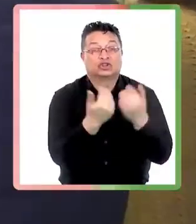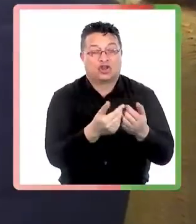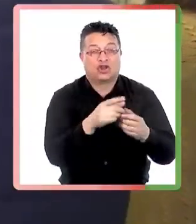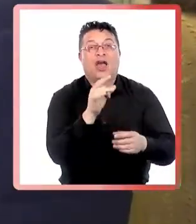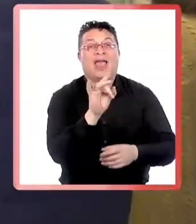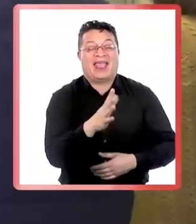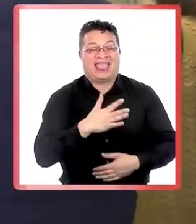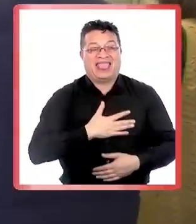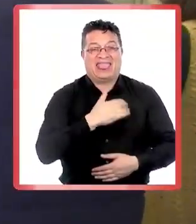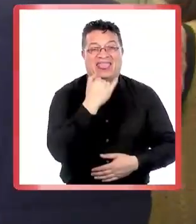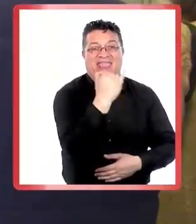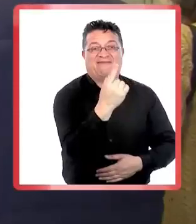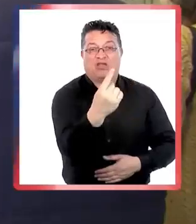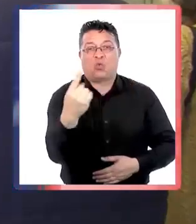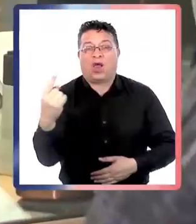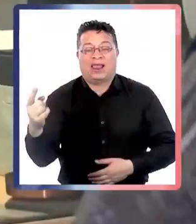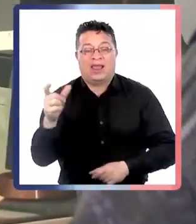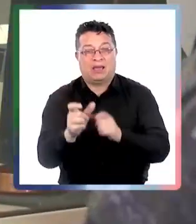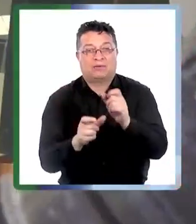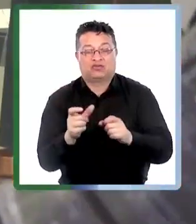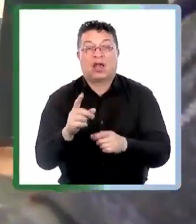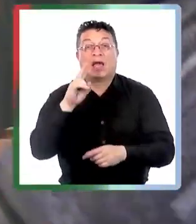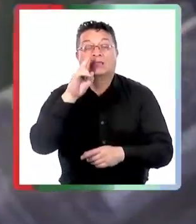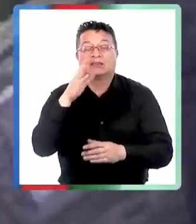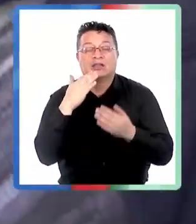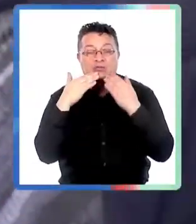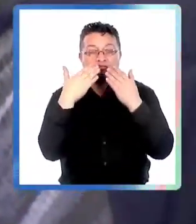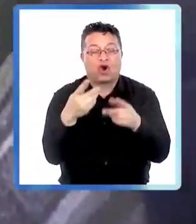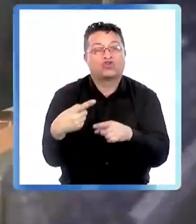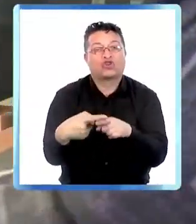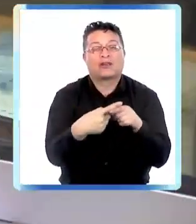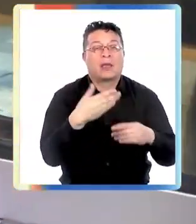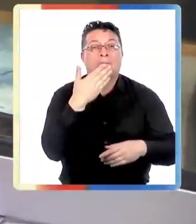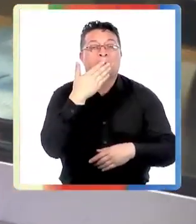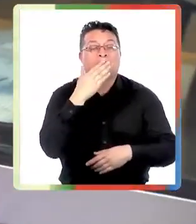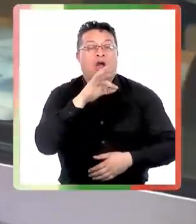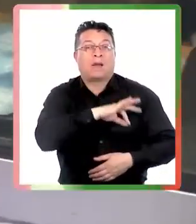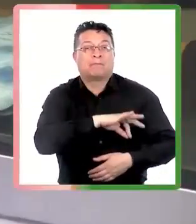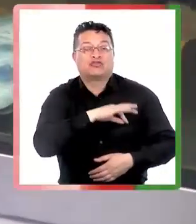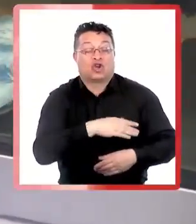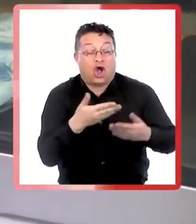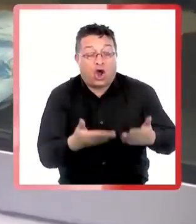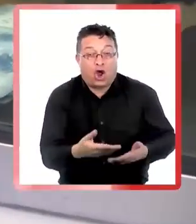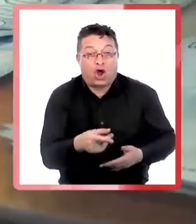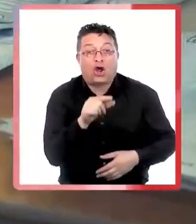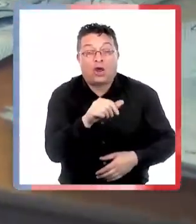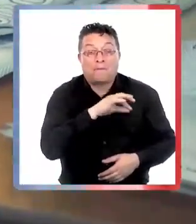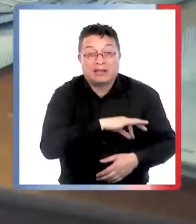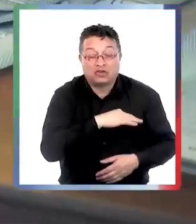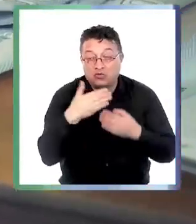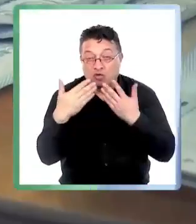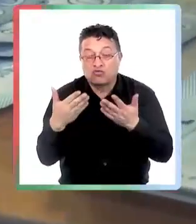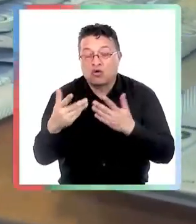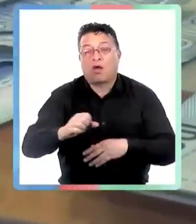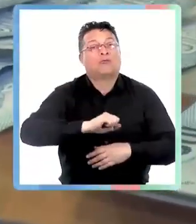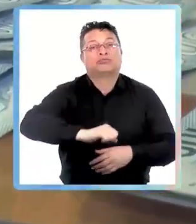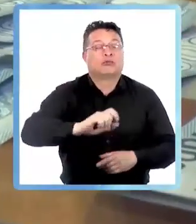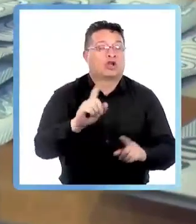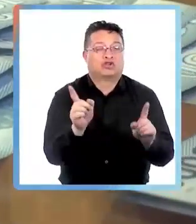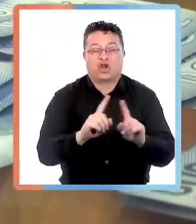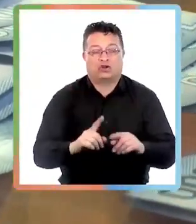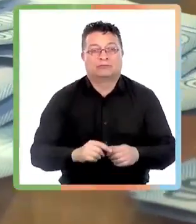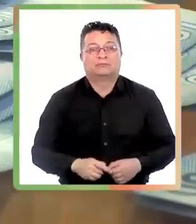destinada íntegramente a la cuenta individual de cada cotizante, sin aporte solidario para mejorar las pensiones de quienes hoy reciben una